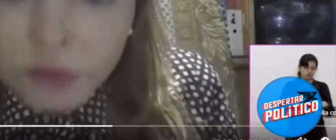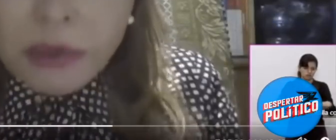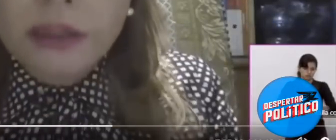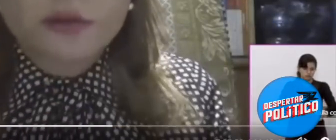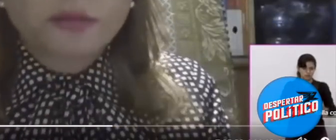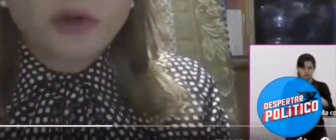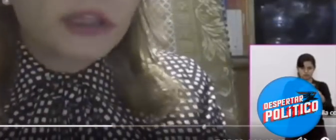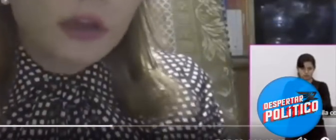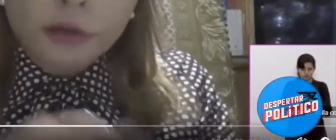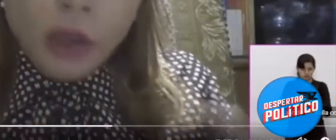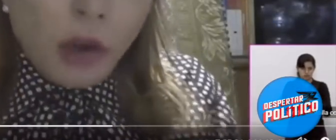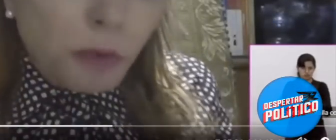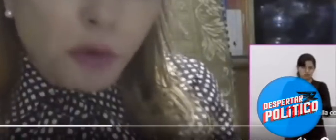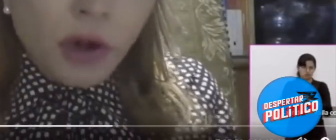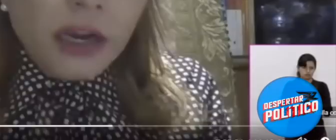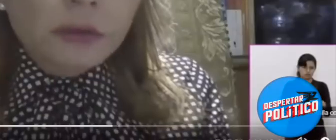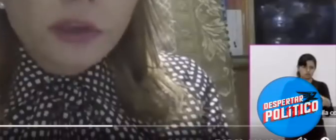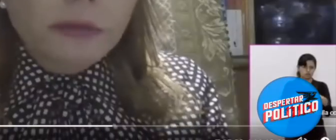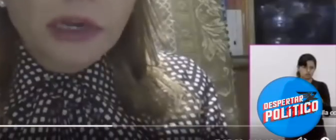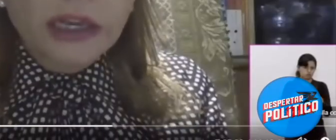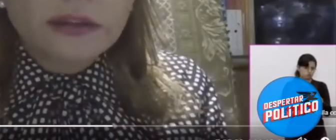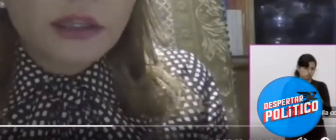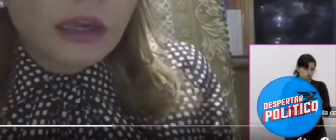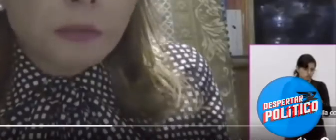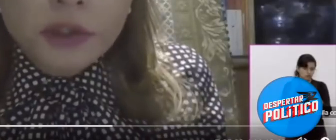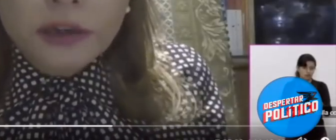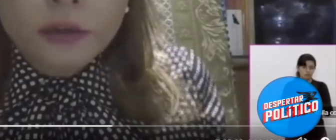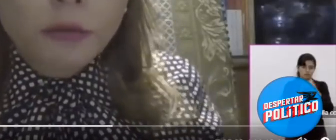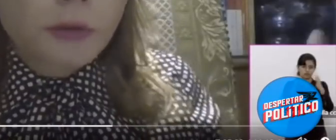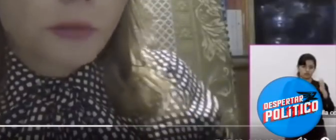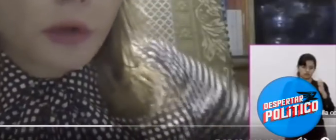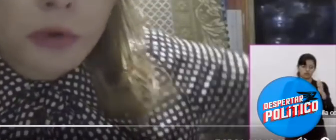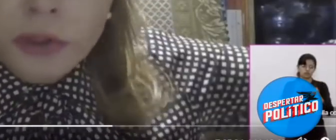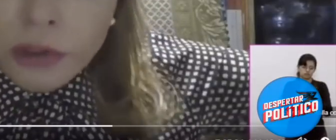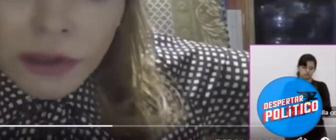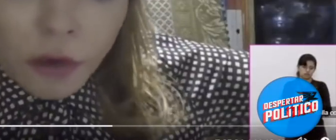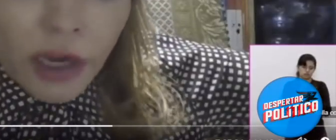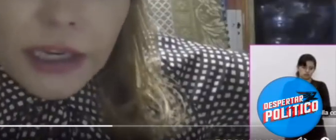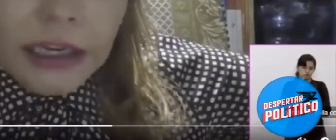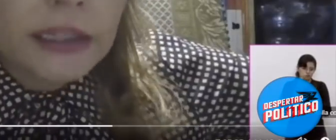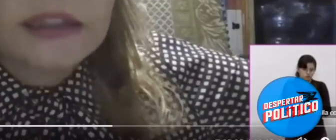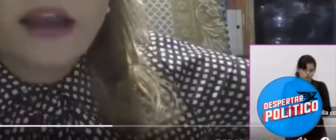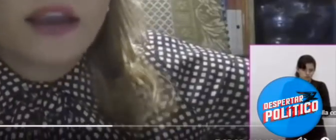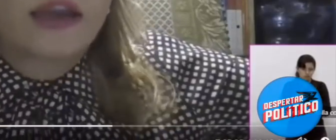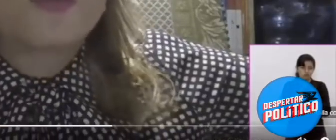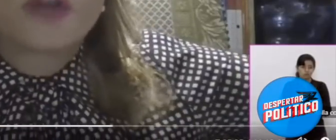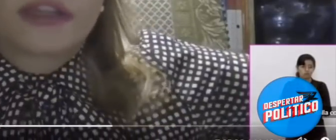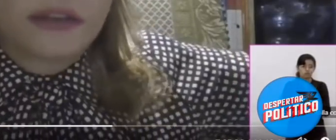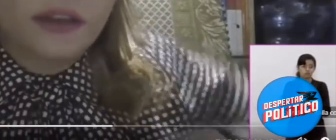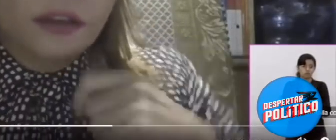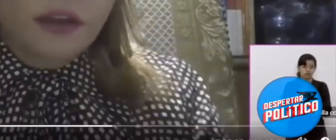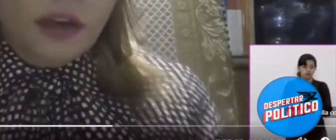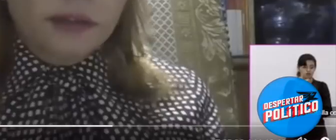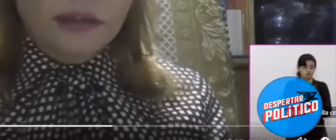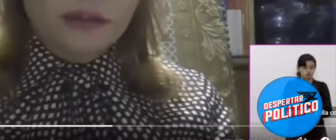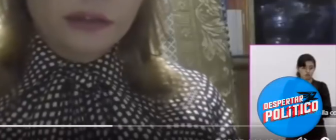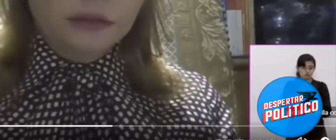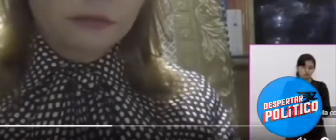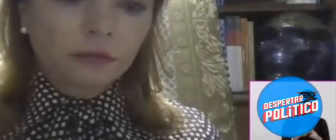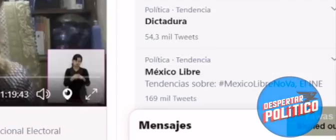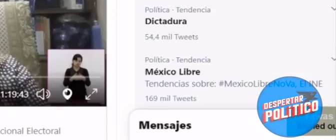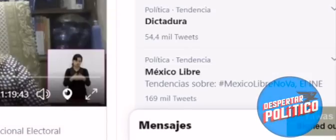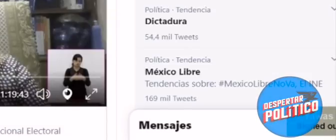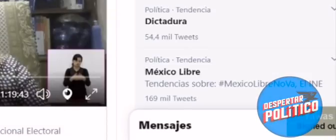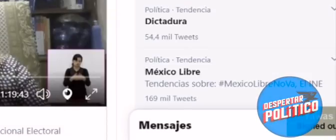otras la gran los partidos políticos con una causa de emergencia y tenemos que reformar porque el proceso electoral inicia el mundo gracias